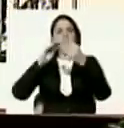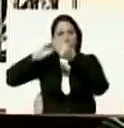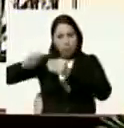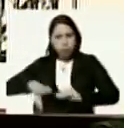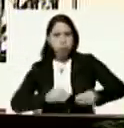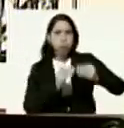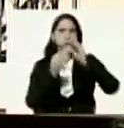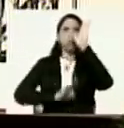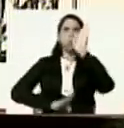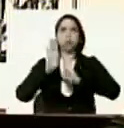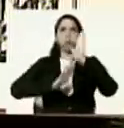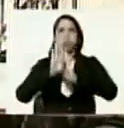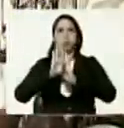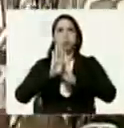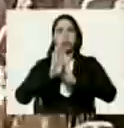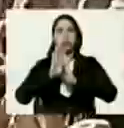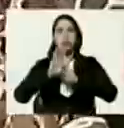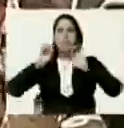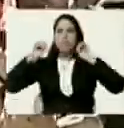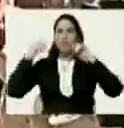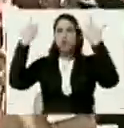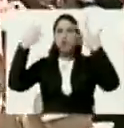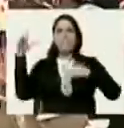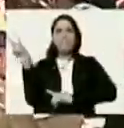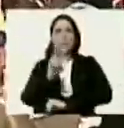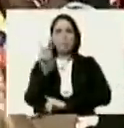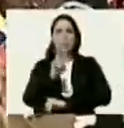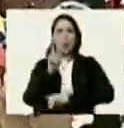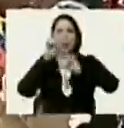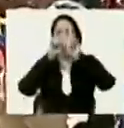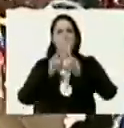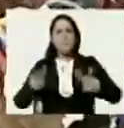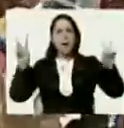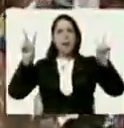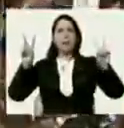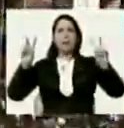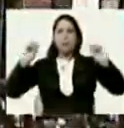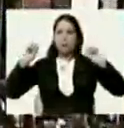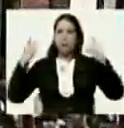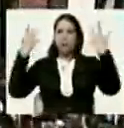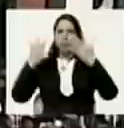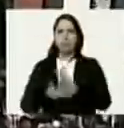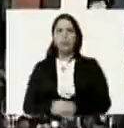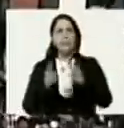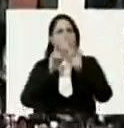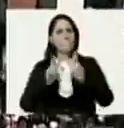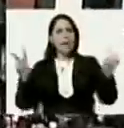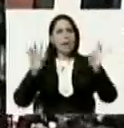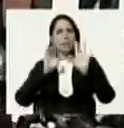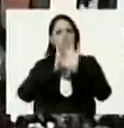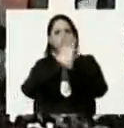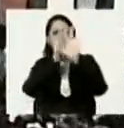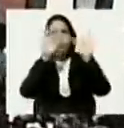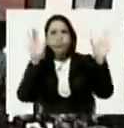recuperación y del brillo de Venezuela, de la paz brillosa, de la paz brillante.